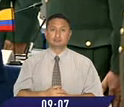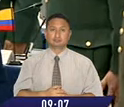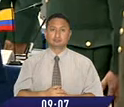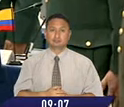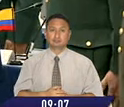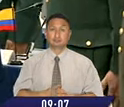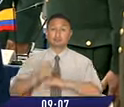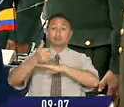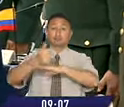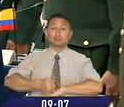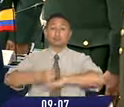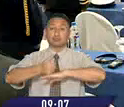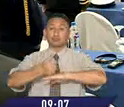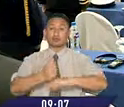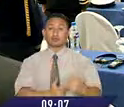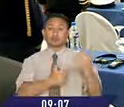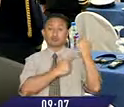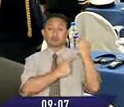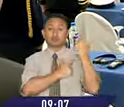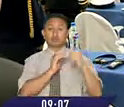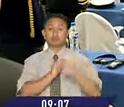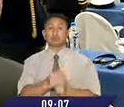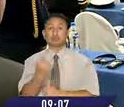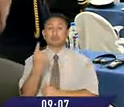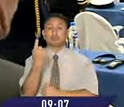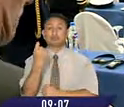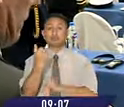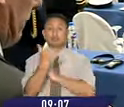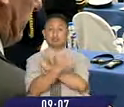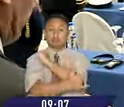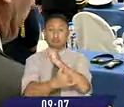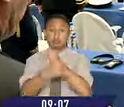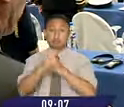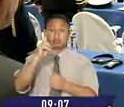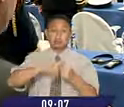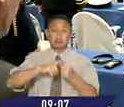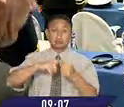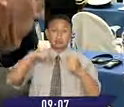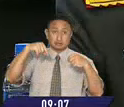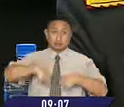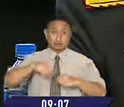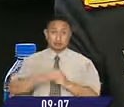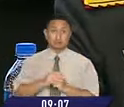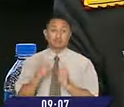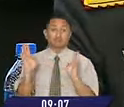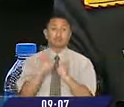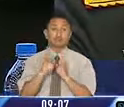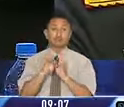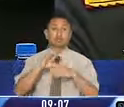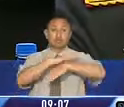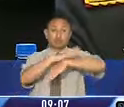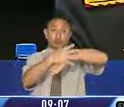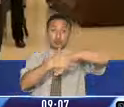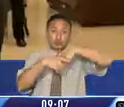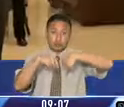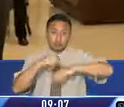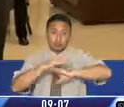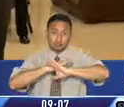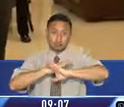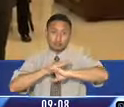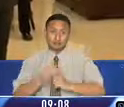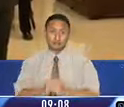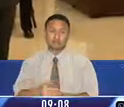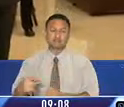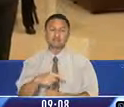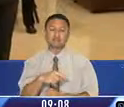Altos mandos militares de 11 países se dieron cita en Quito en la Conferencia Sudamericana de Defensa. El evento